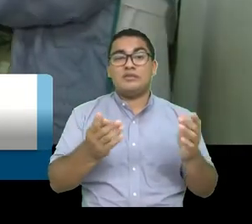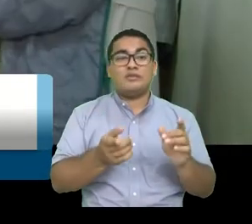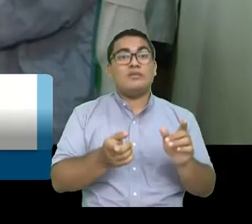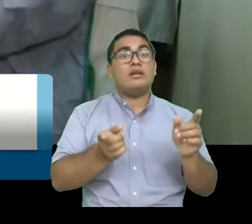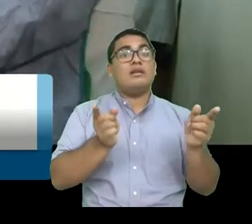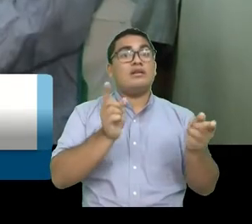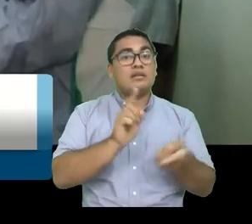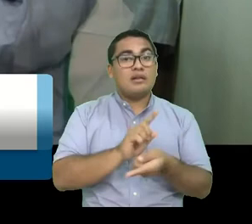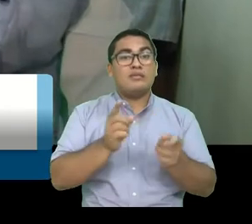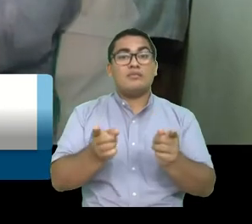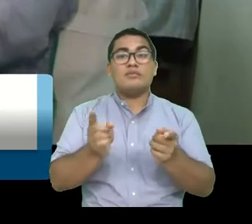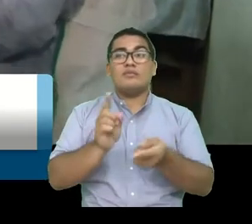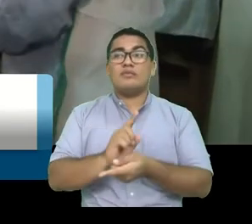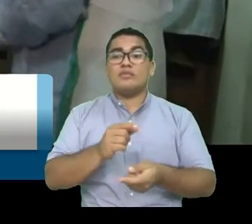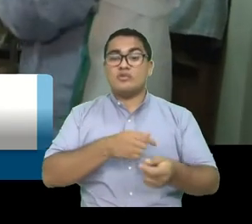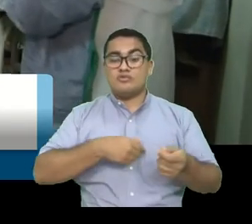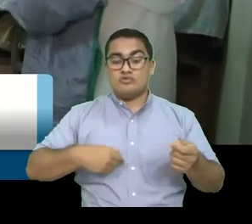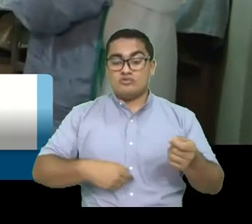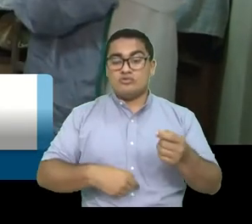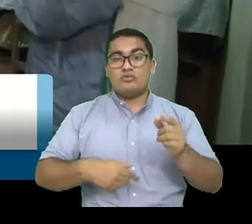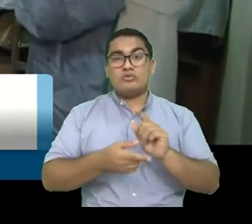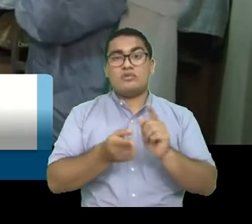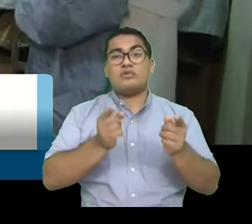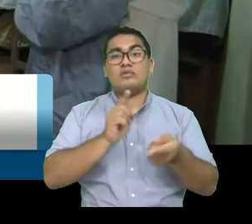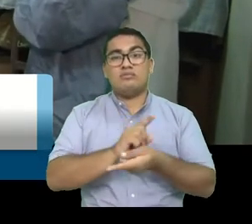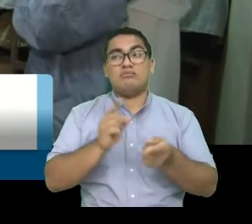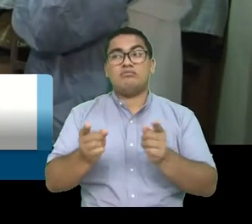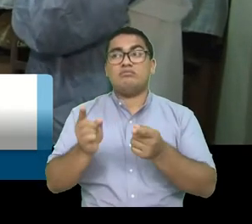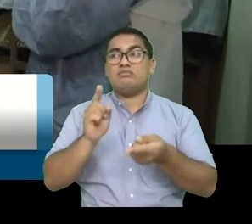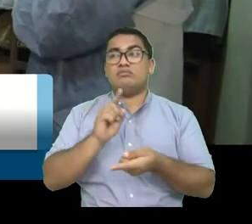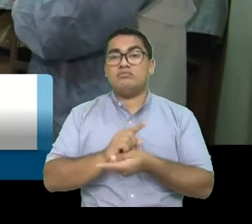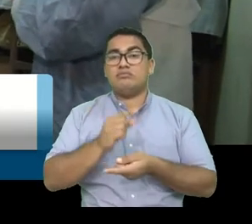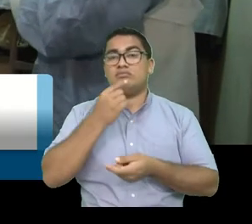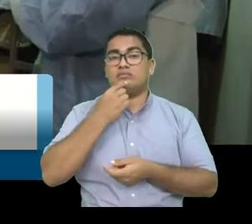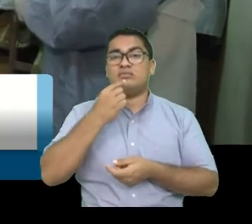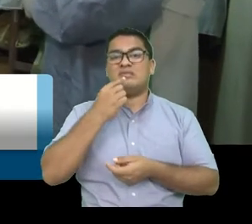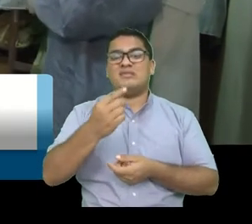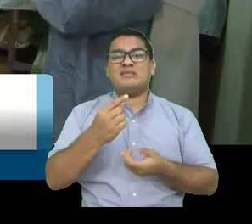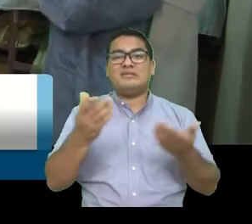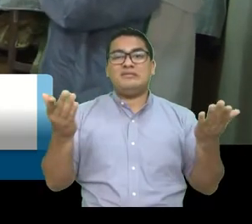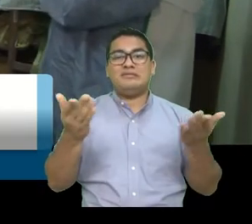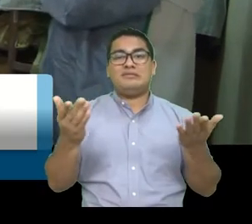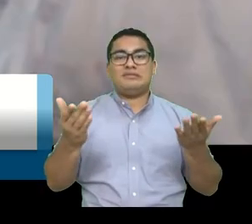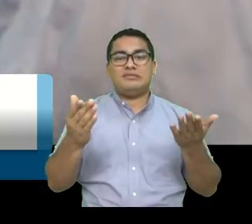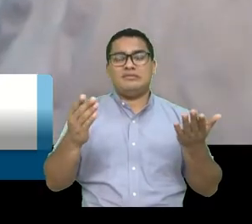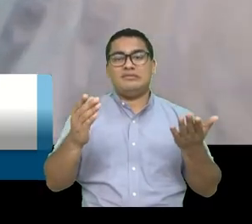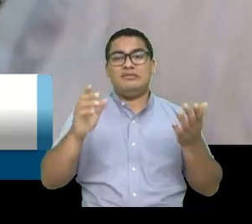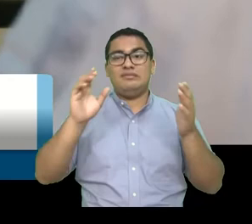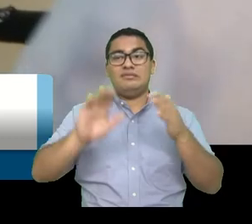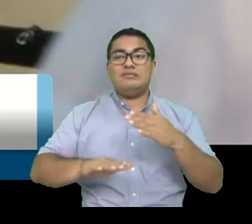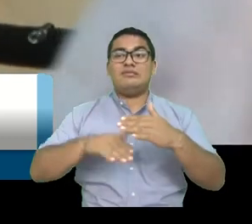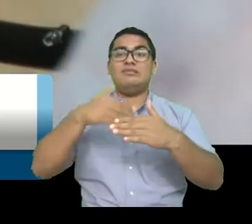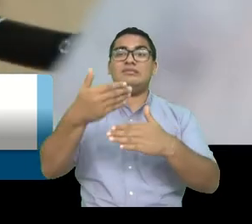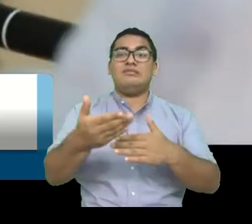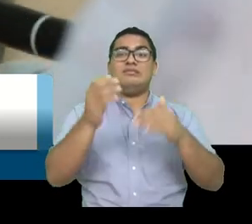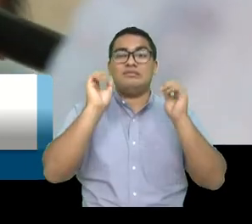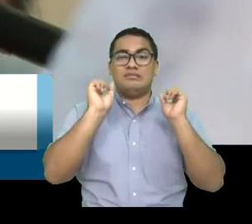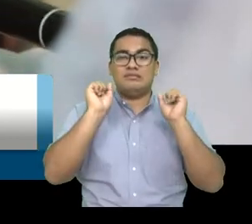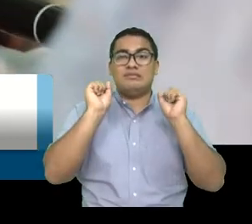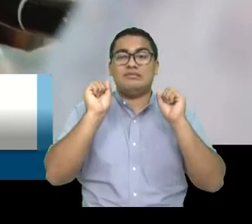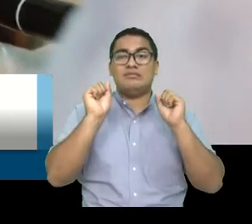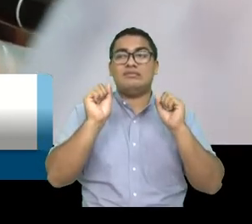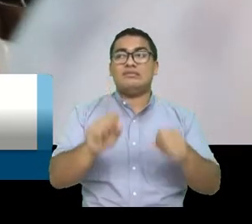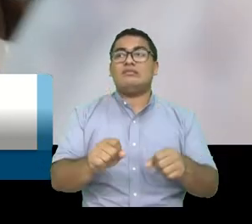va cambiando lo que es la mucosa gástrica. Se hace metaplasia, después hace una displasia y posteriormente va llegando a